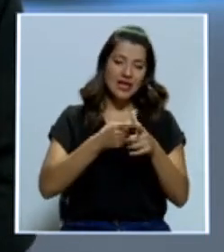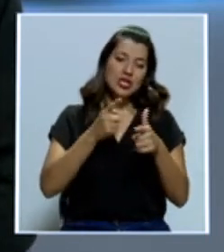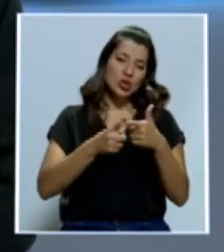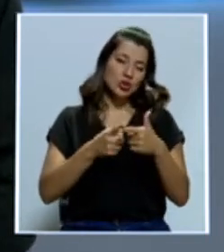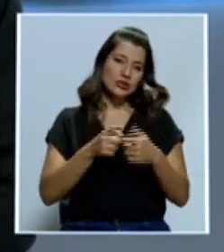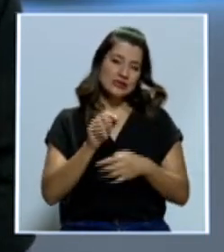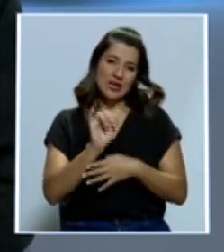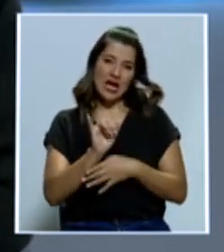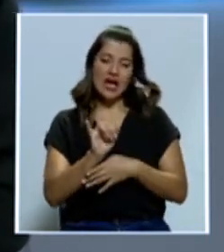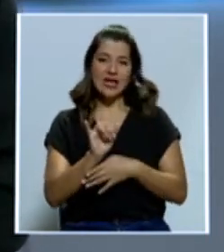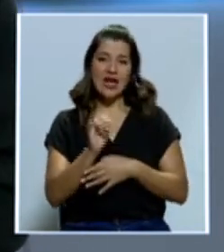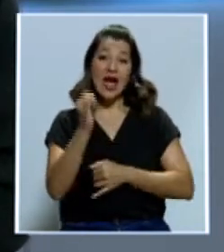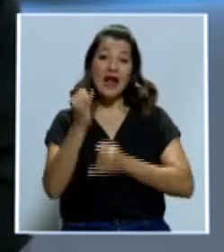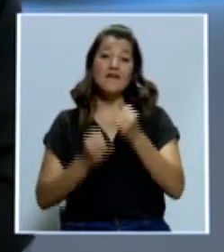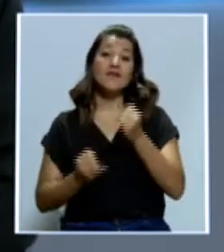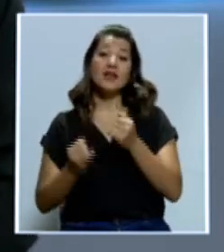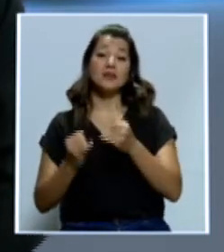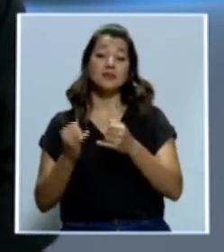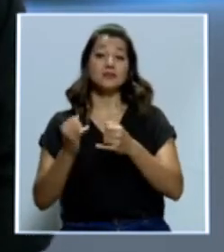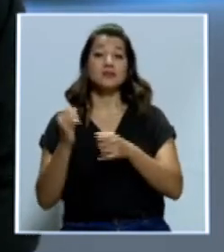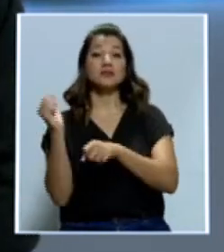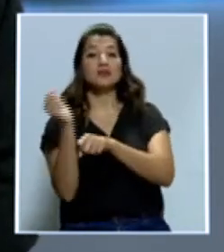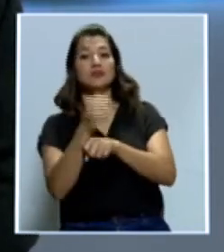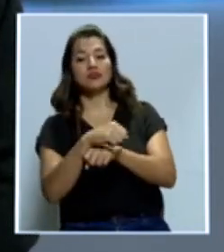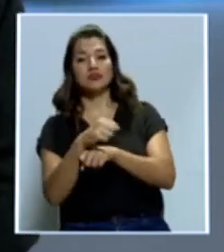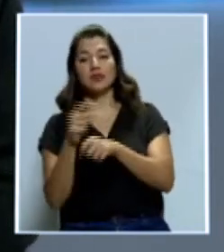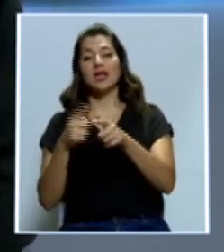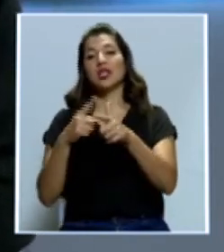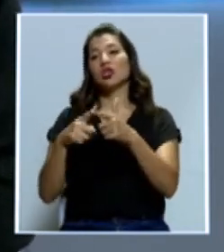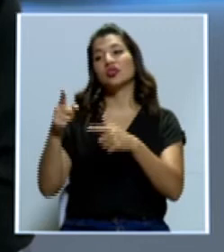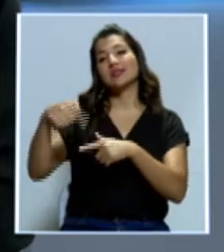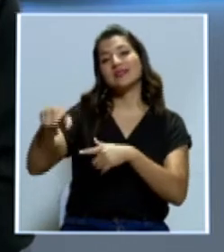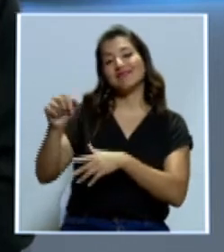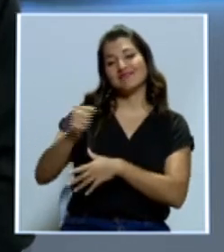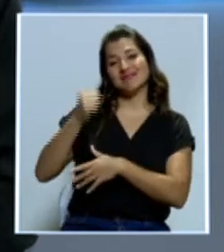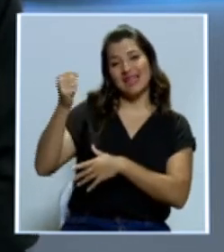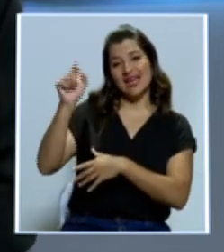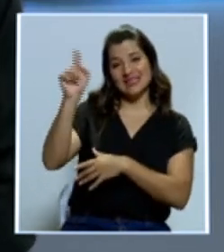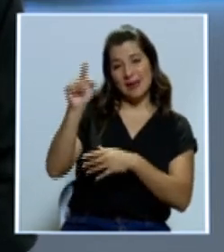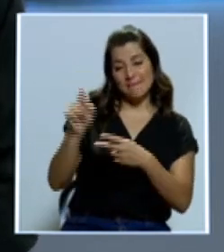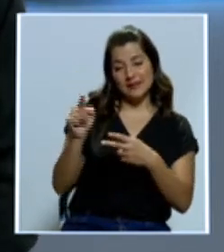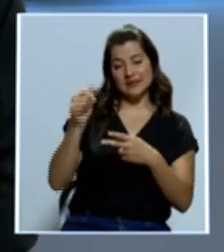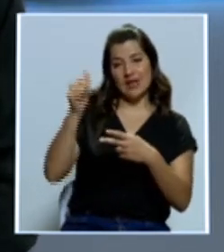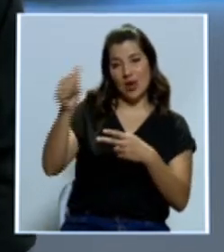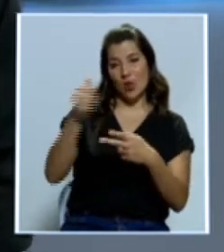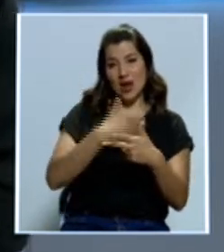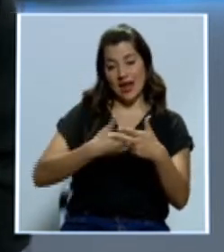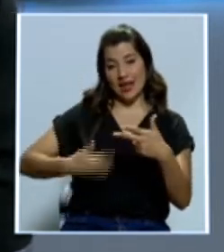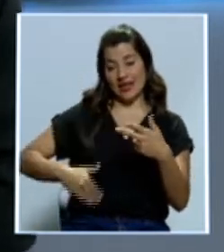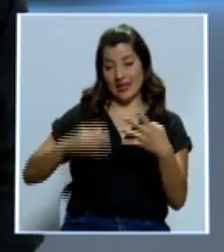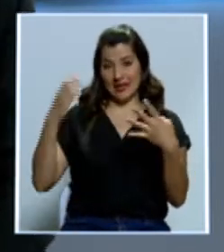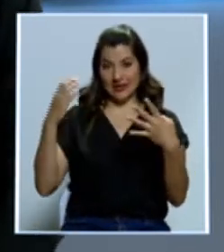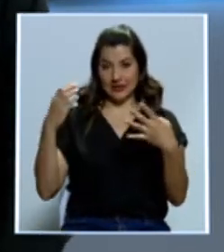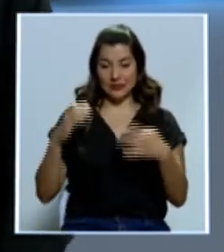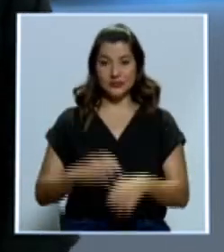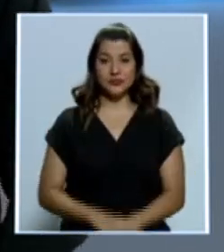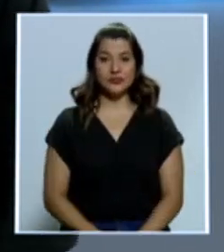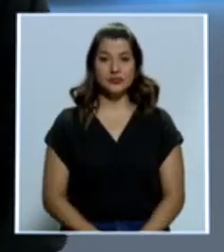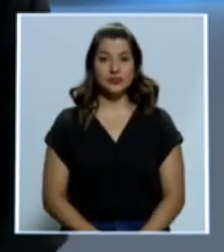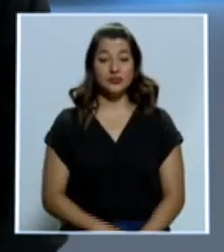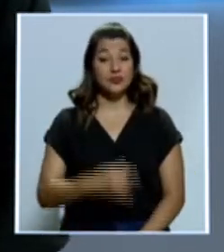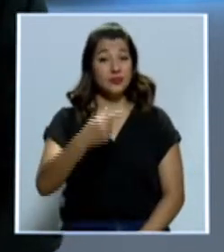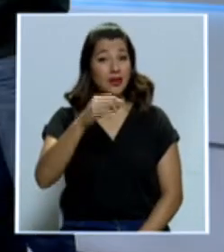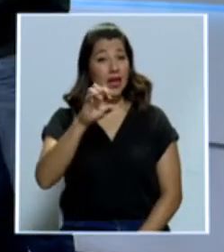entran pues las camisas, los famosos colores de las camisas que pesan, como las de Saprissa, Alajuelense, Herediano y Cartaginés. Gerardo,